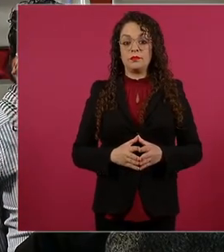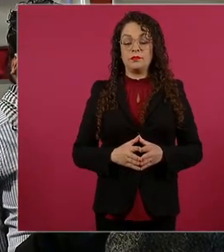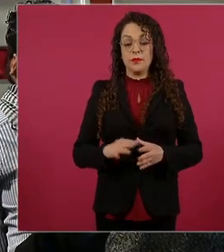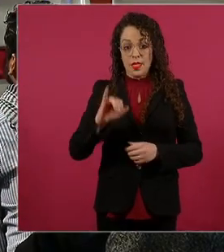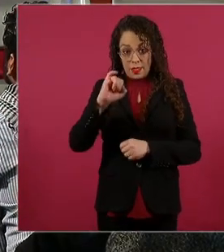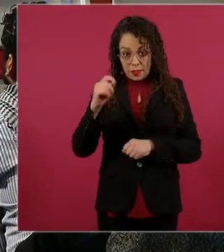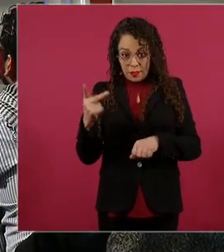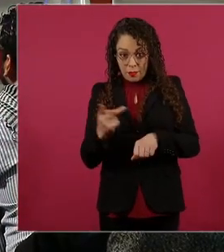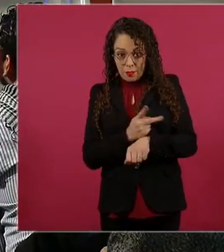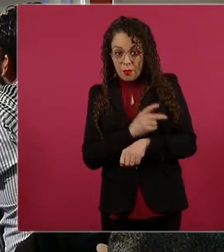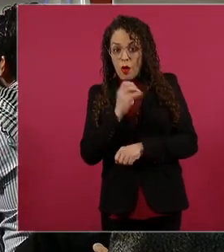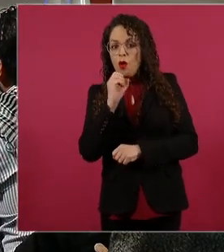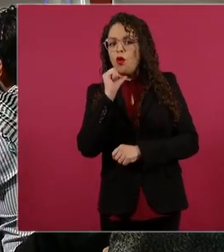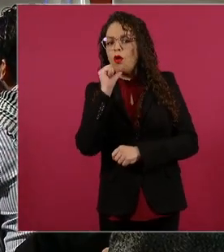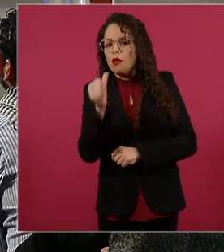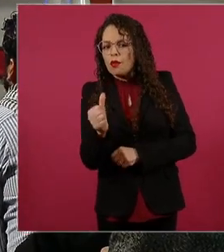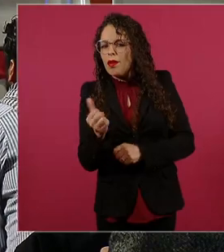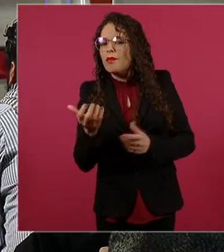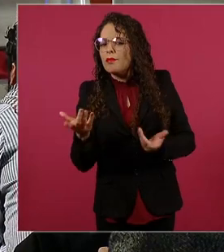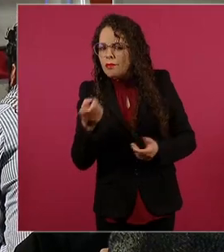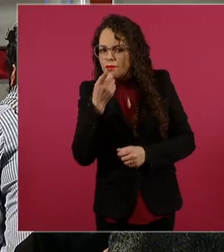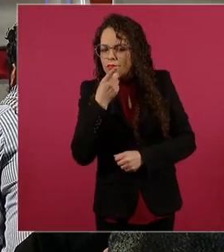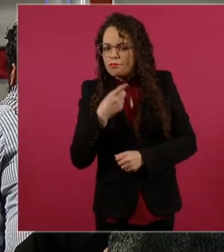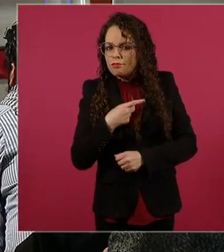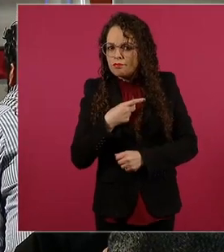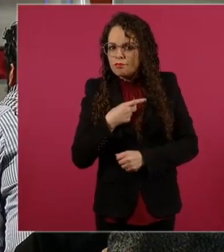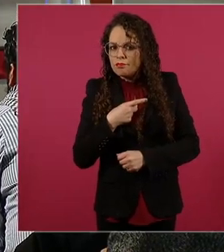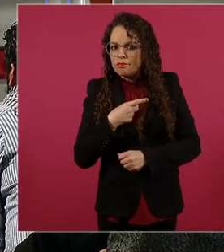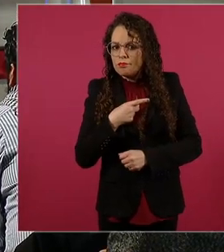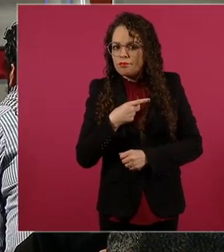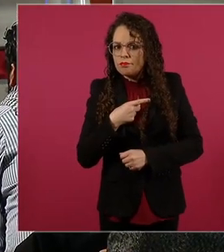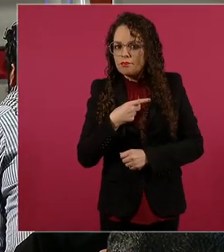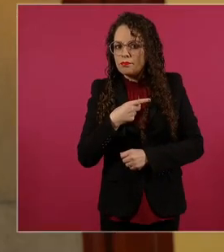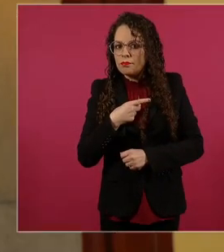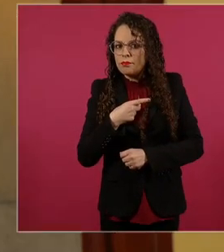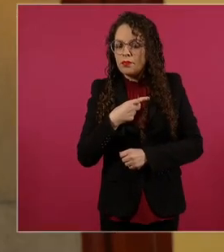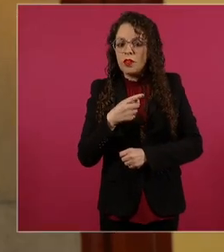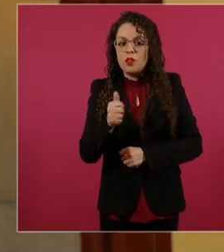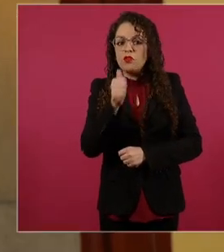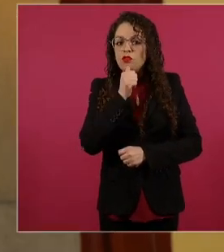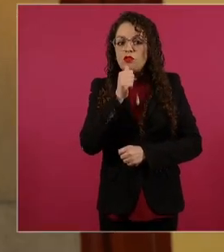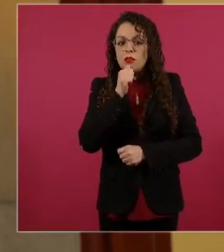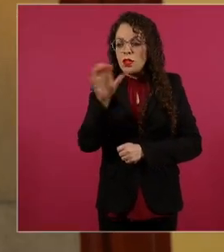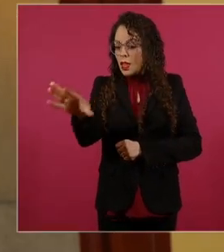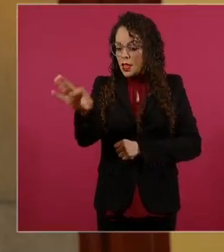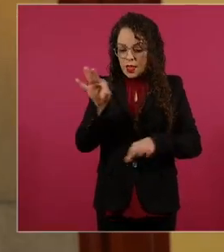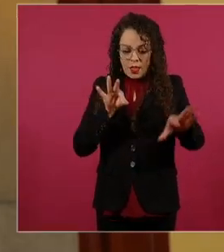que existieran los candidatos me imagino ya estaba